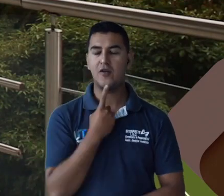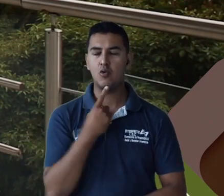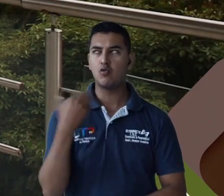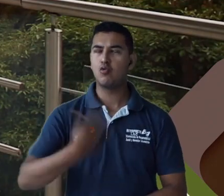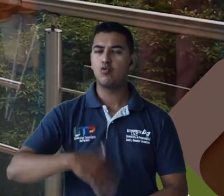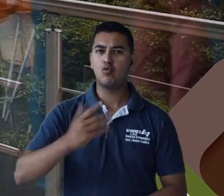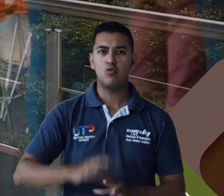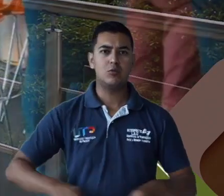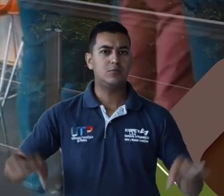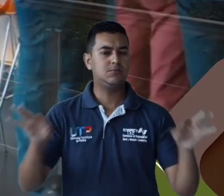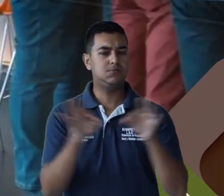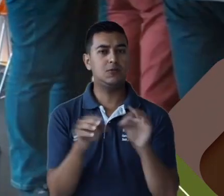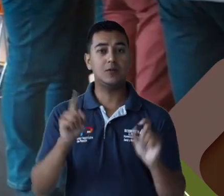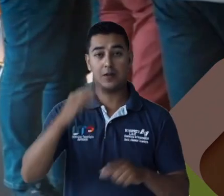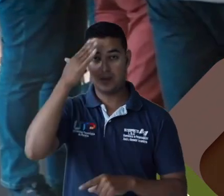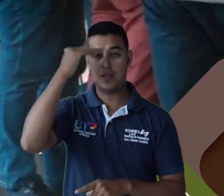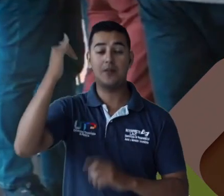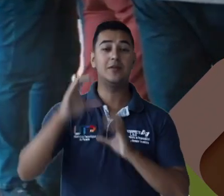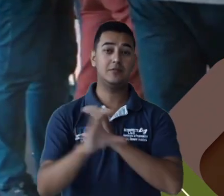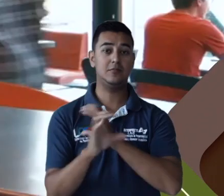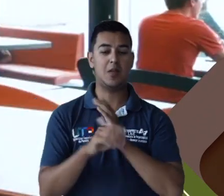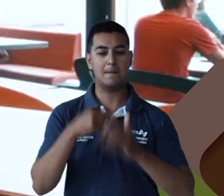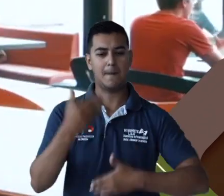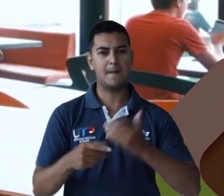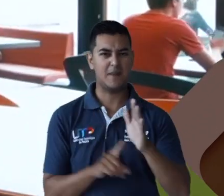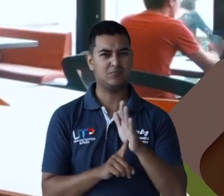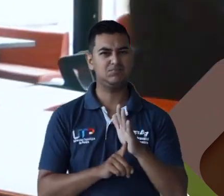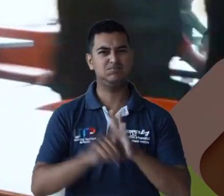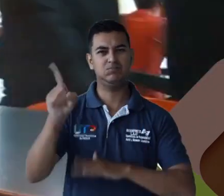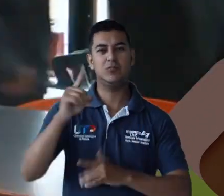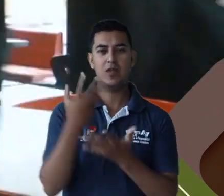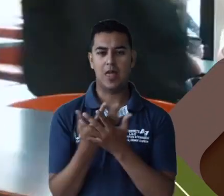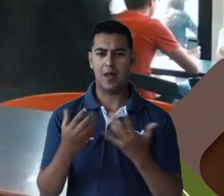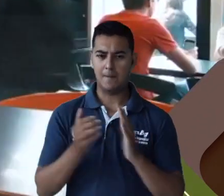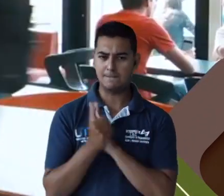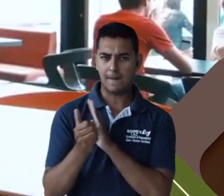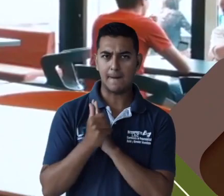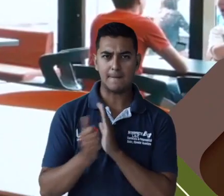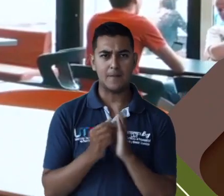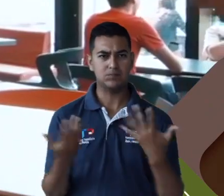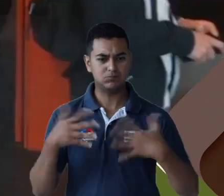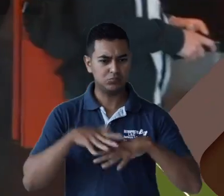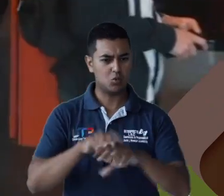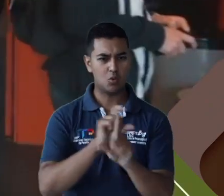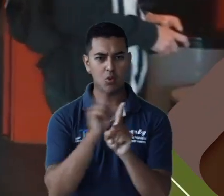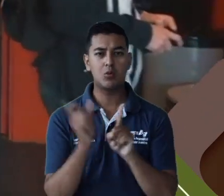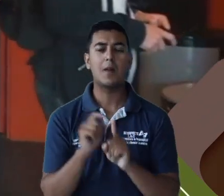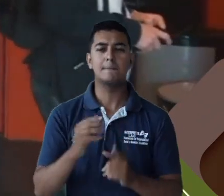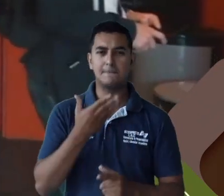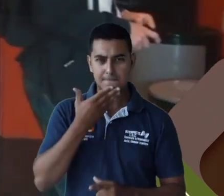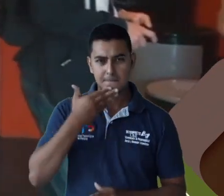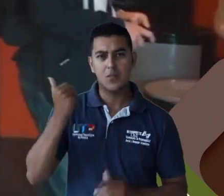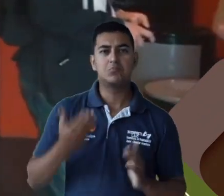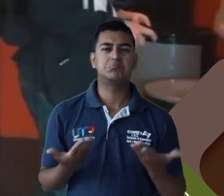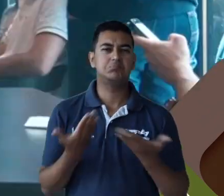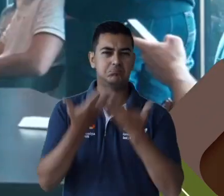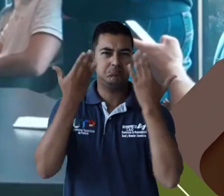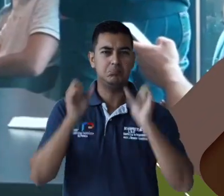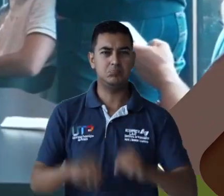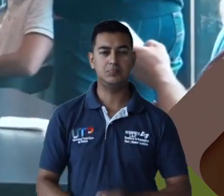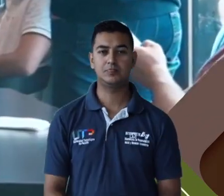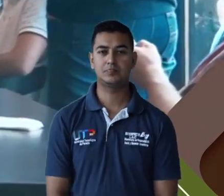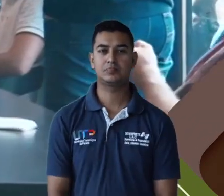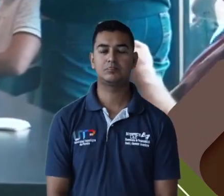profesional, académico y científico, pero también desarrollar habilidades interculturales y mejorar su experiencia en segunda y tercera